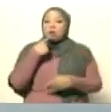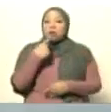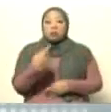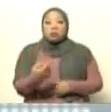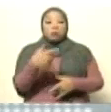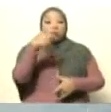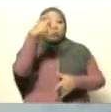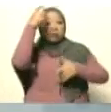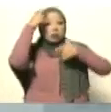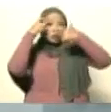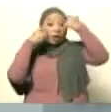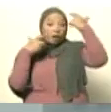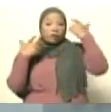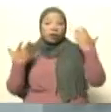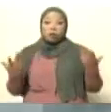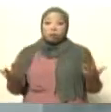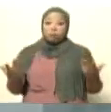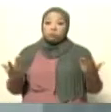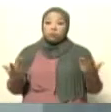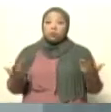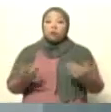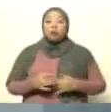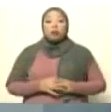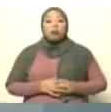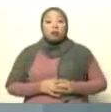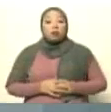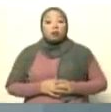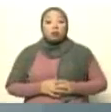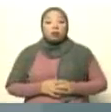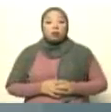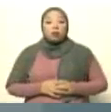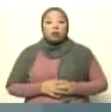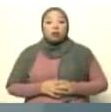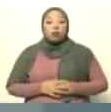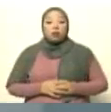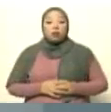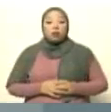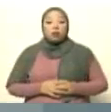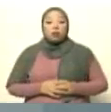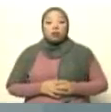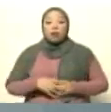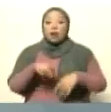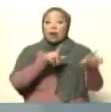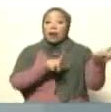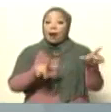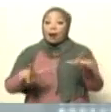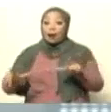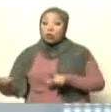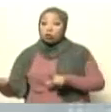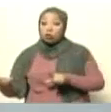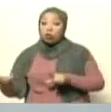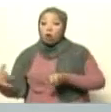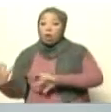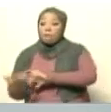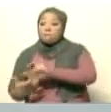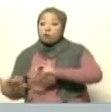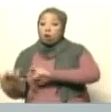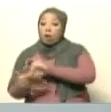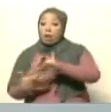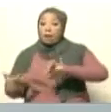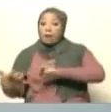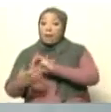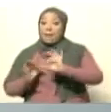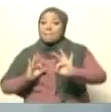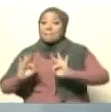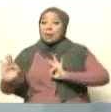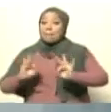comandante Chávez es que, bueno, venía un golpe de Estado. Estaba listo el golpe de Estado, preparado